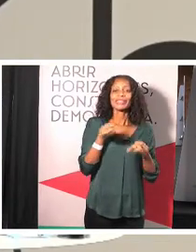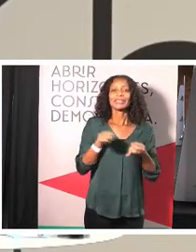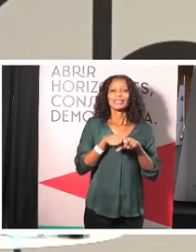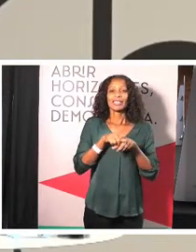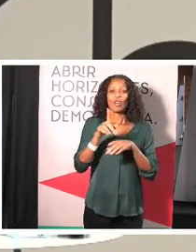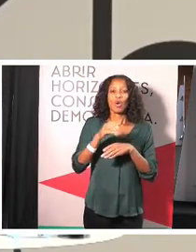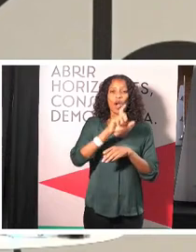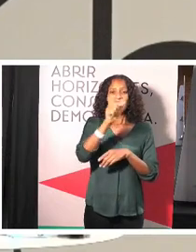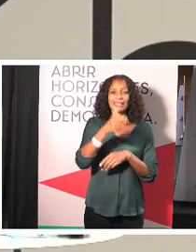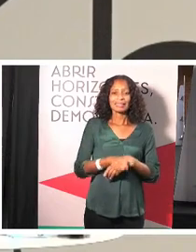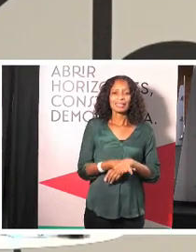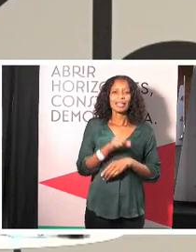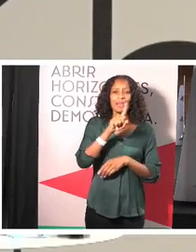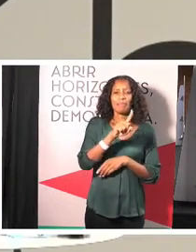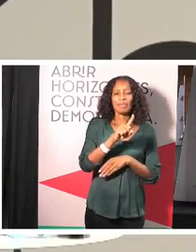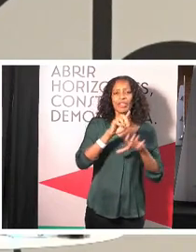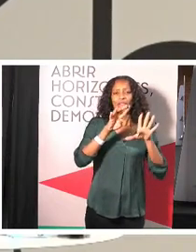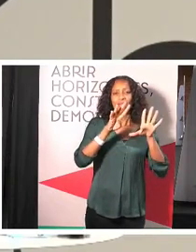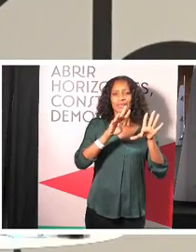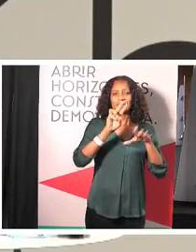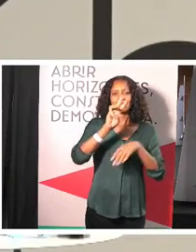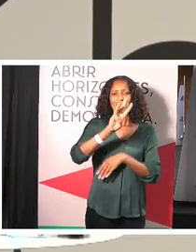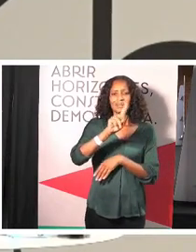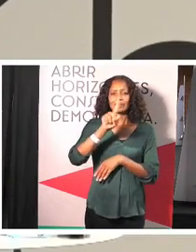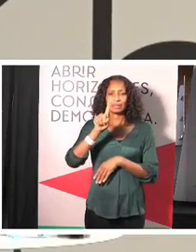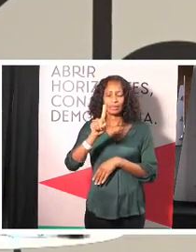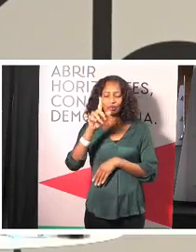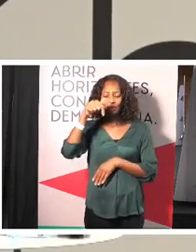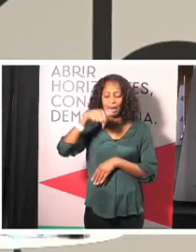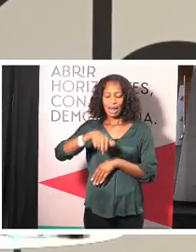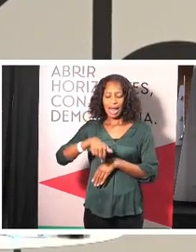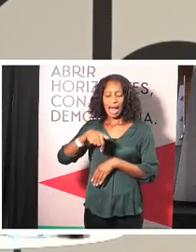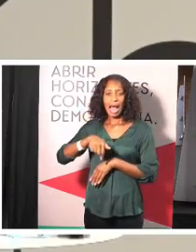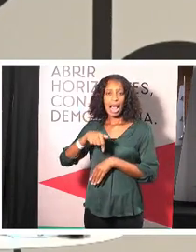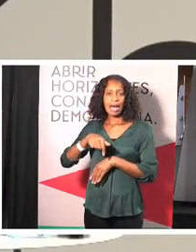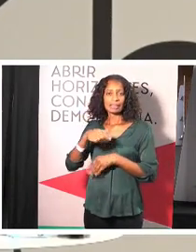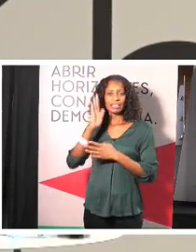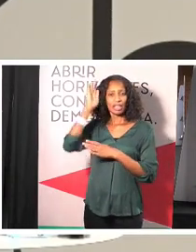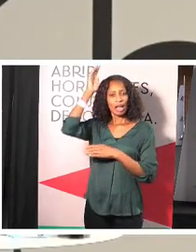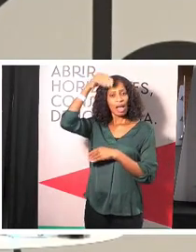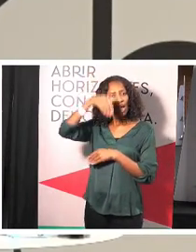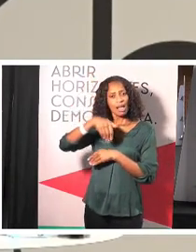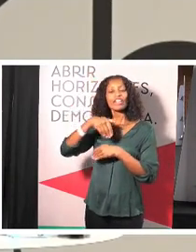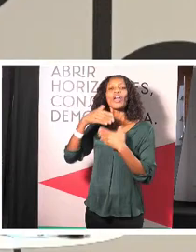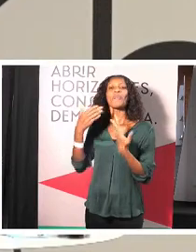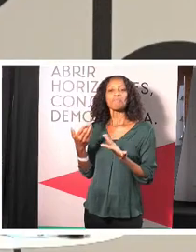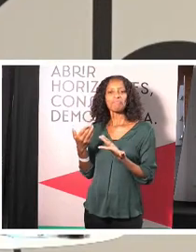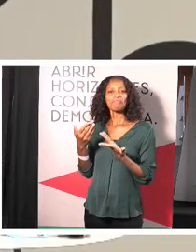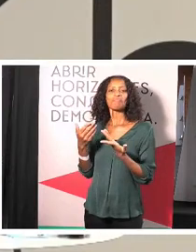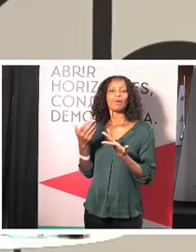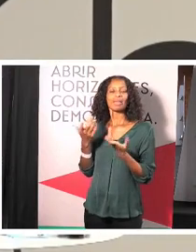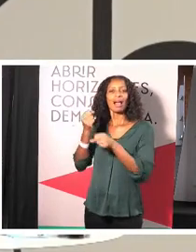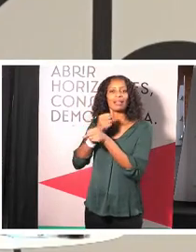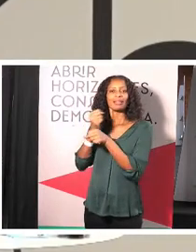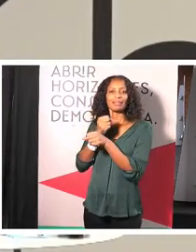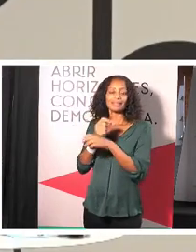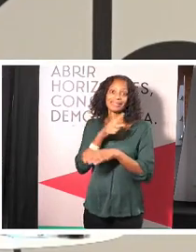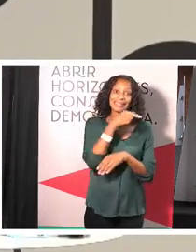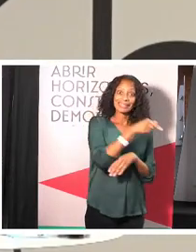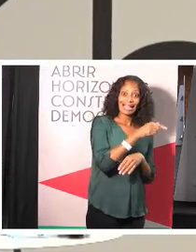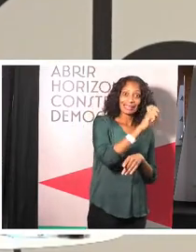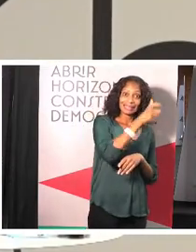1931 en España se llamaba una república de trabajadores de todas las clases, o que en la Constitución italiana se dice una república basada sobre el